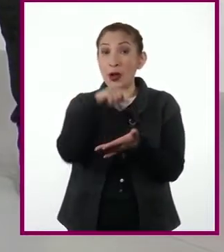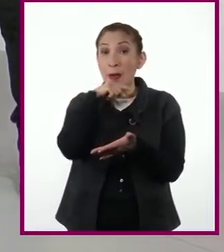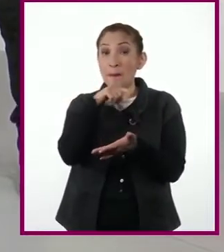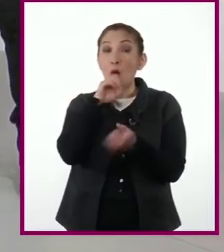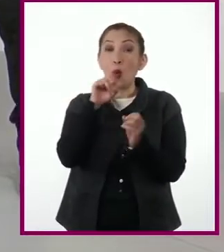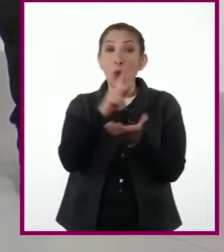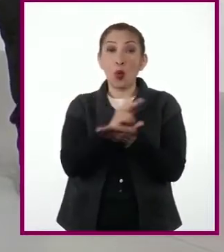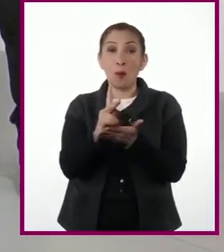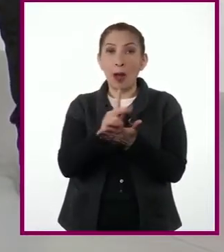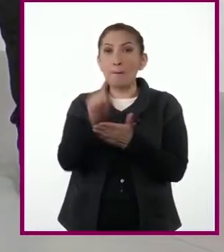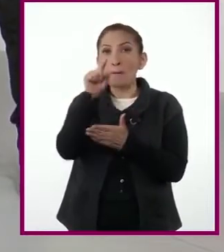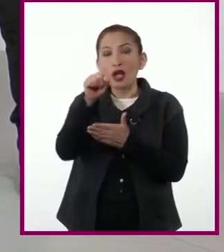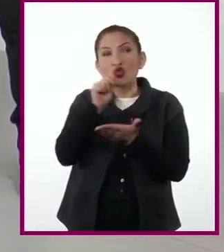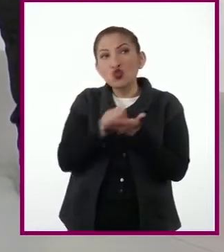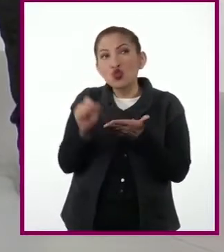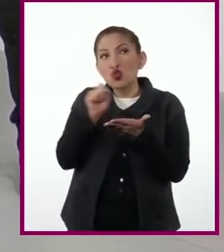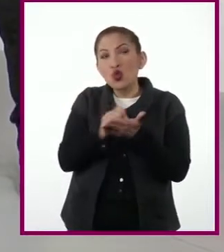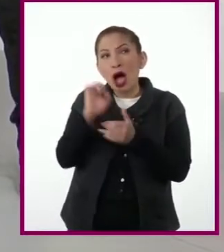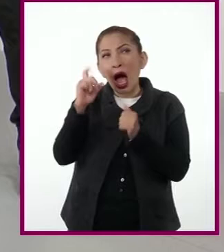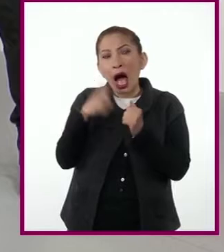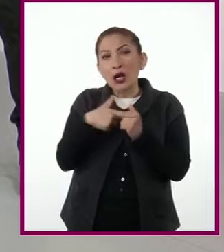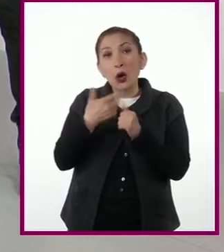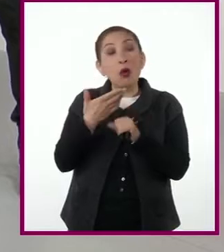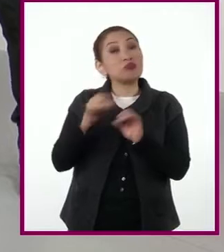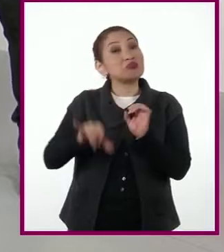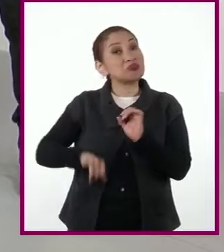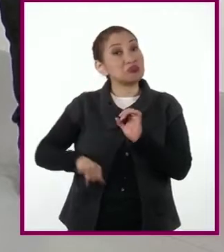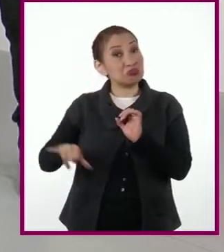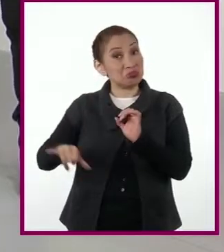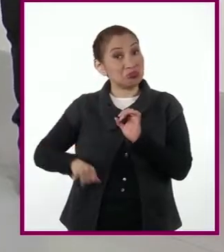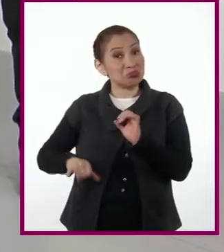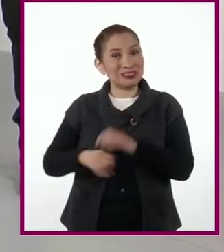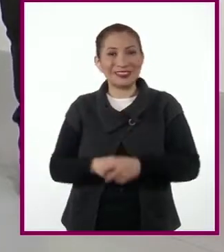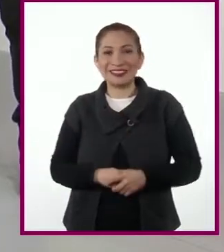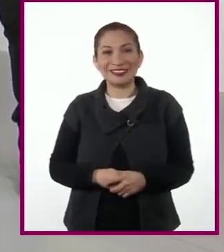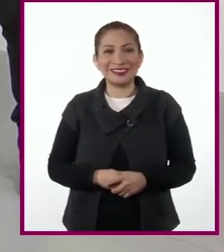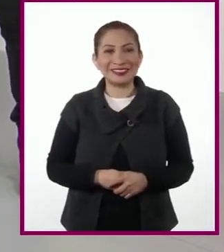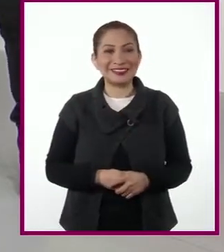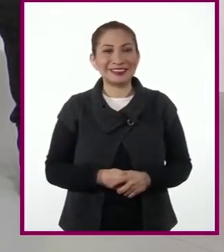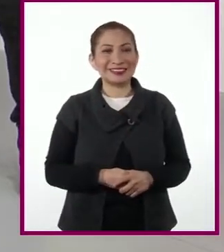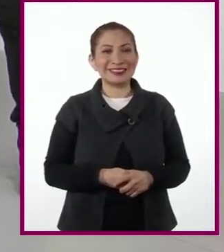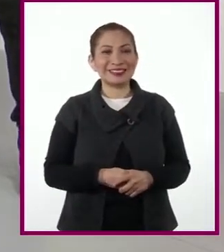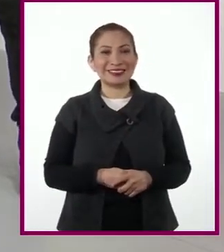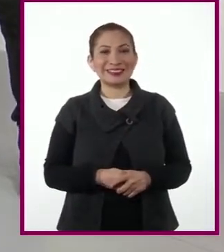lápiz o pluma para que tomen nota de aquello que les parezca interesante.